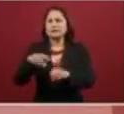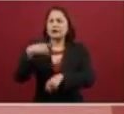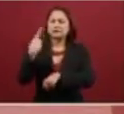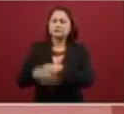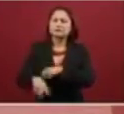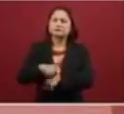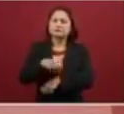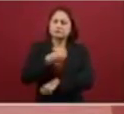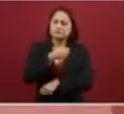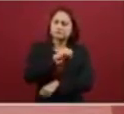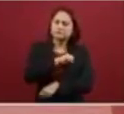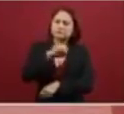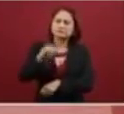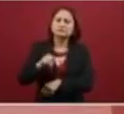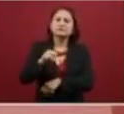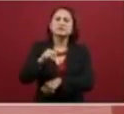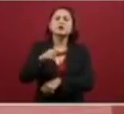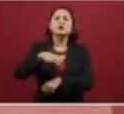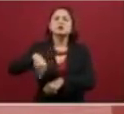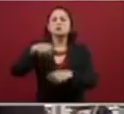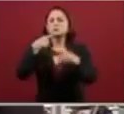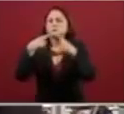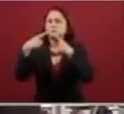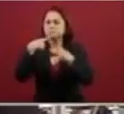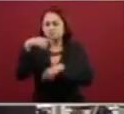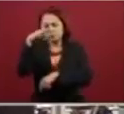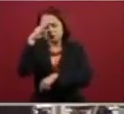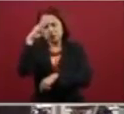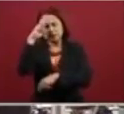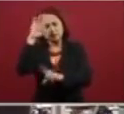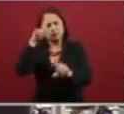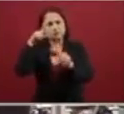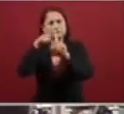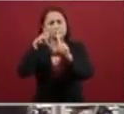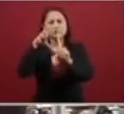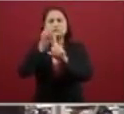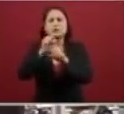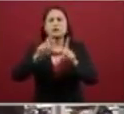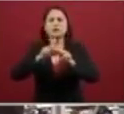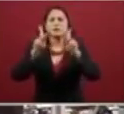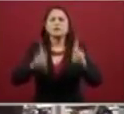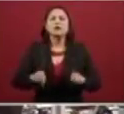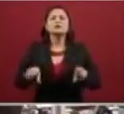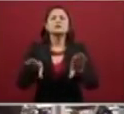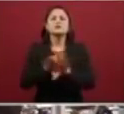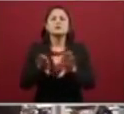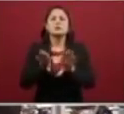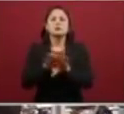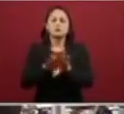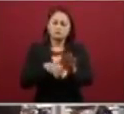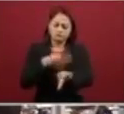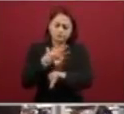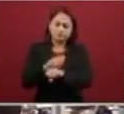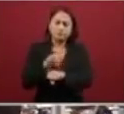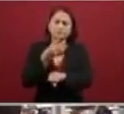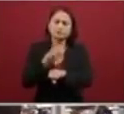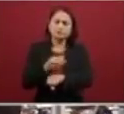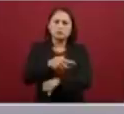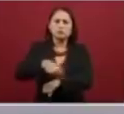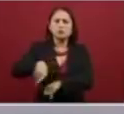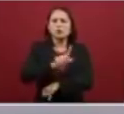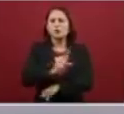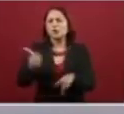la construcción de la paz y reconstruir la seguridad de los